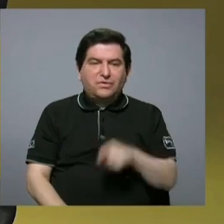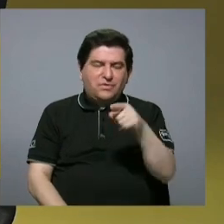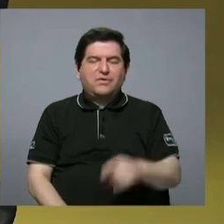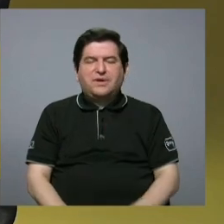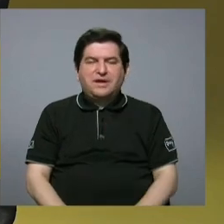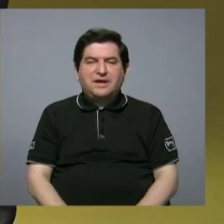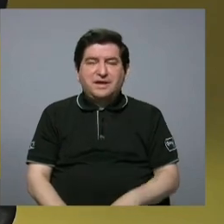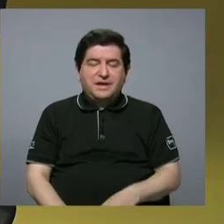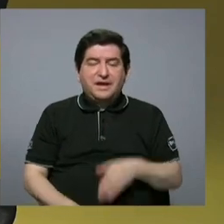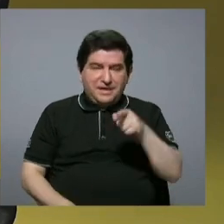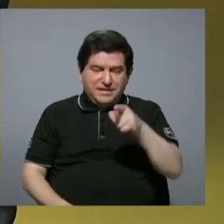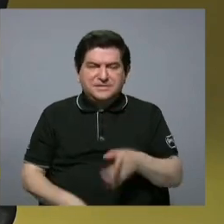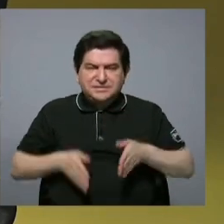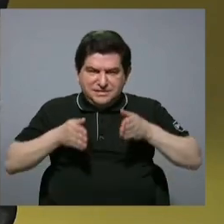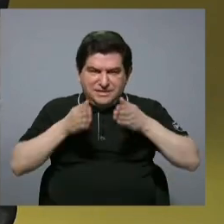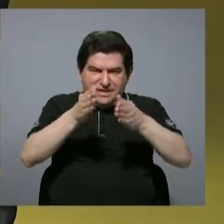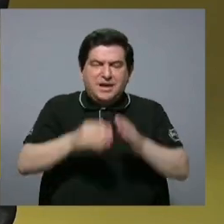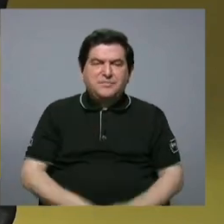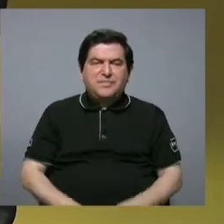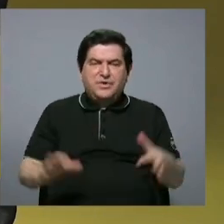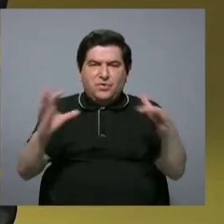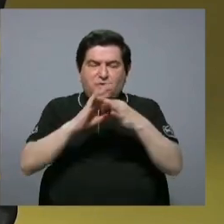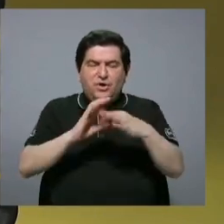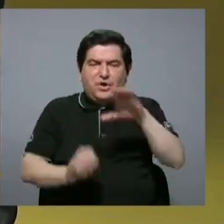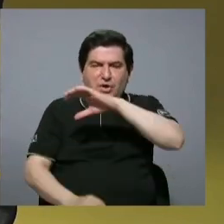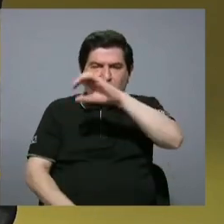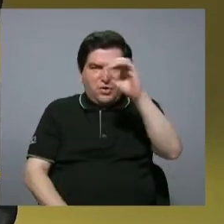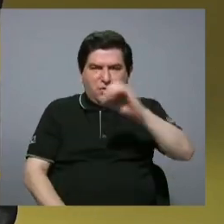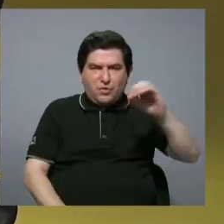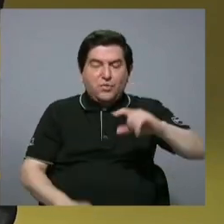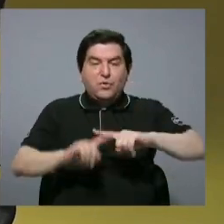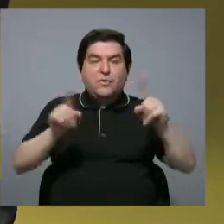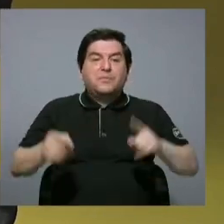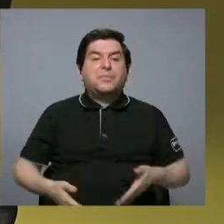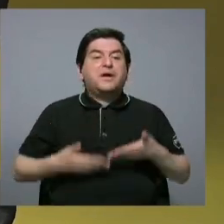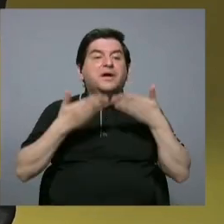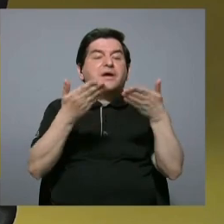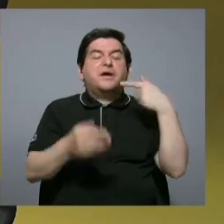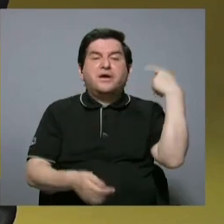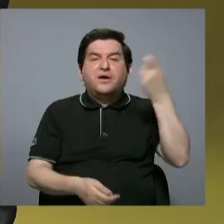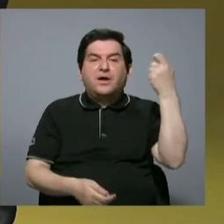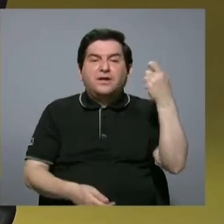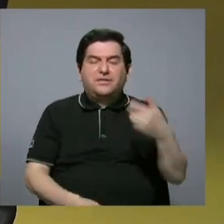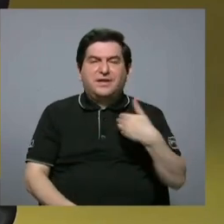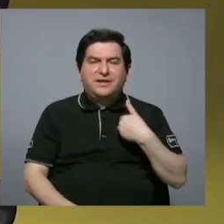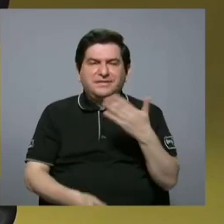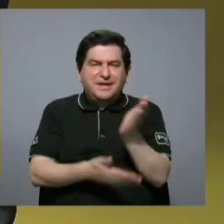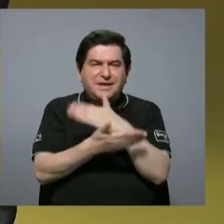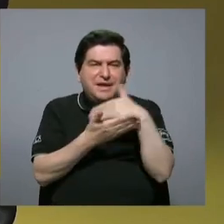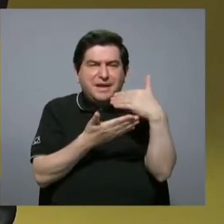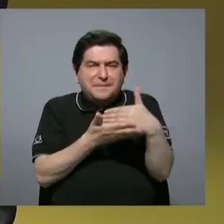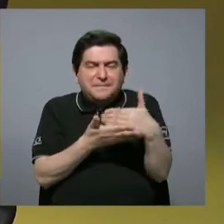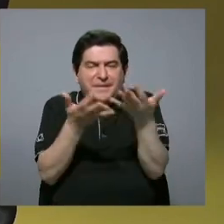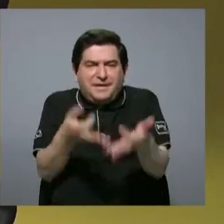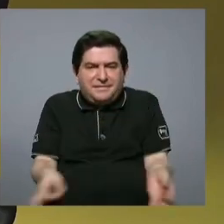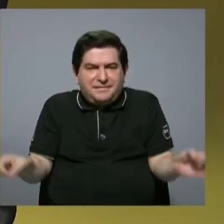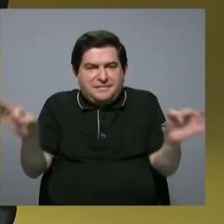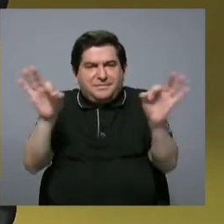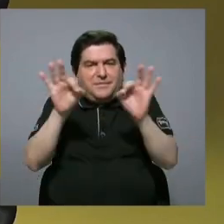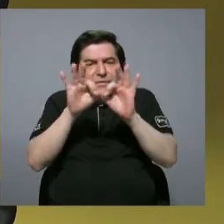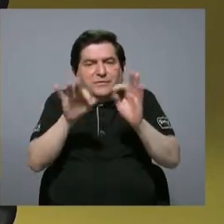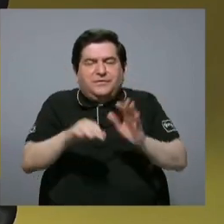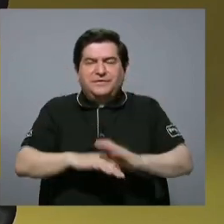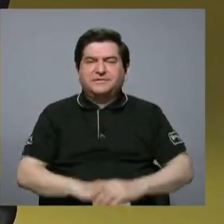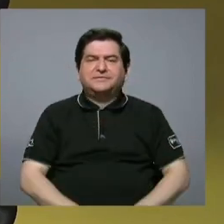interoceánica, pero al ceder Nicaragua, Guanacaste se queda con una parte muy importante que